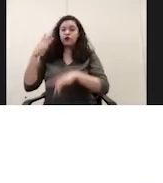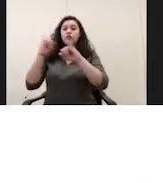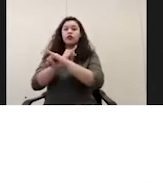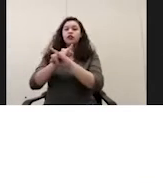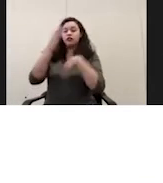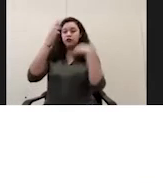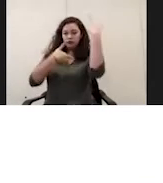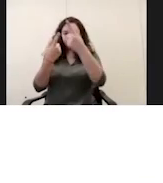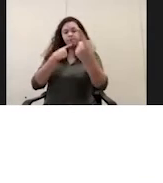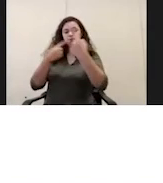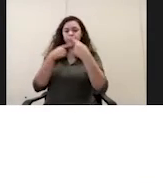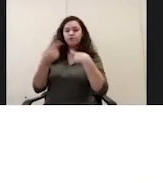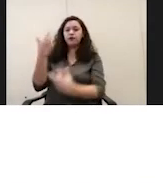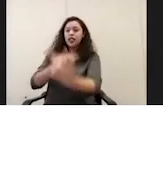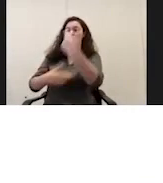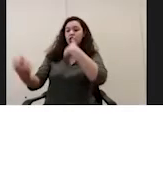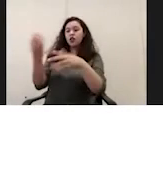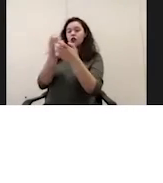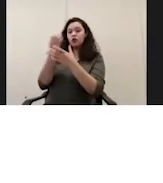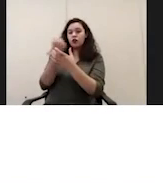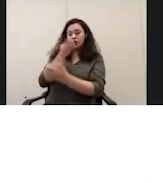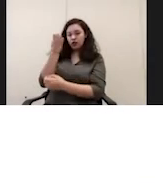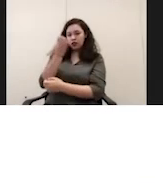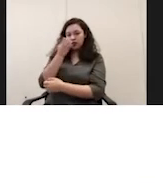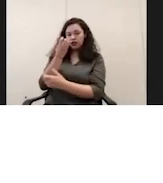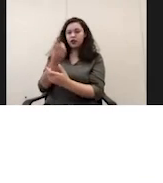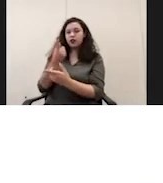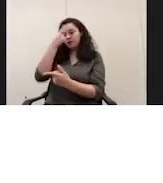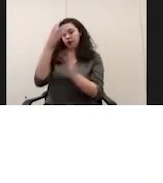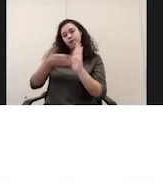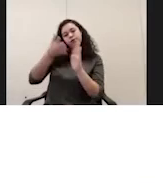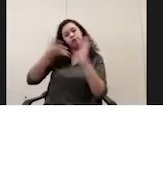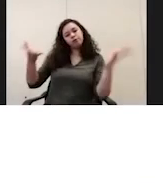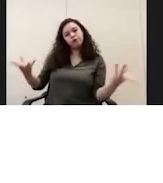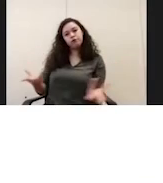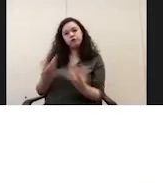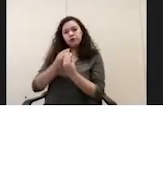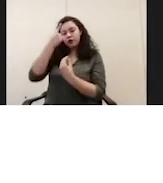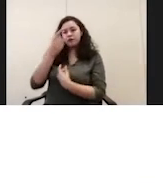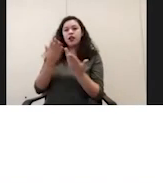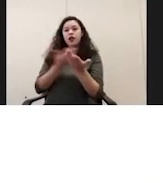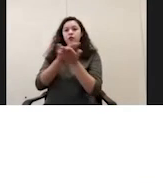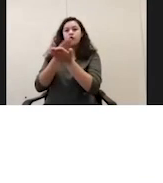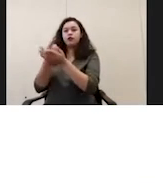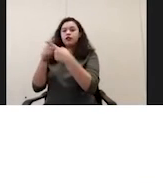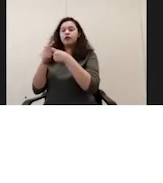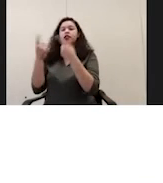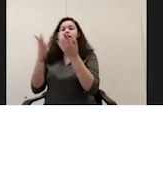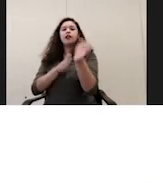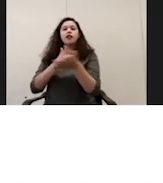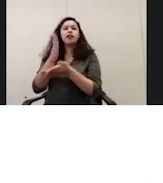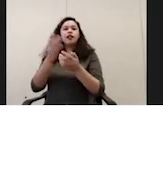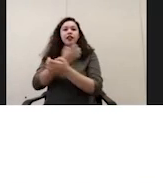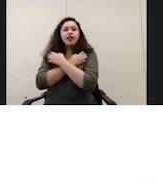de análisis y discusión, regreso a clases hacia una construcción colectiva de alternativas de acción educativa. Nos